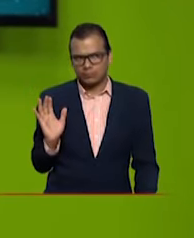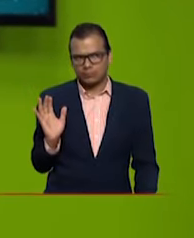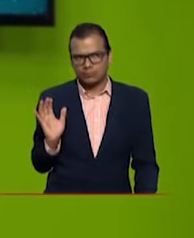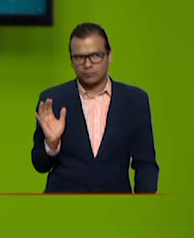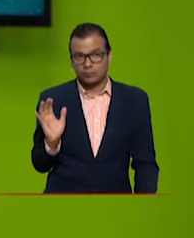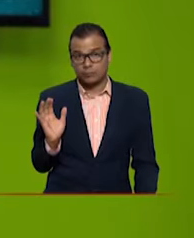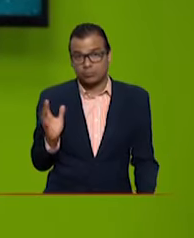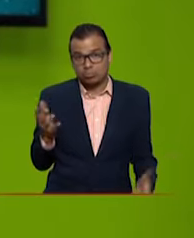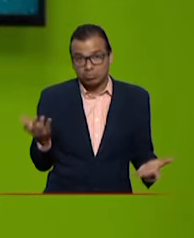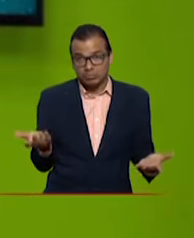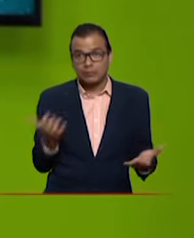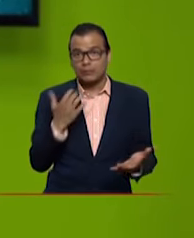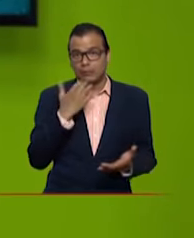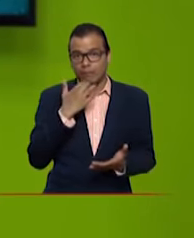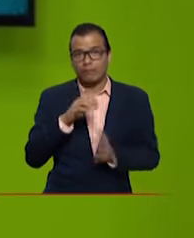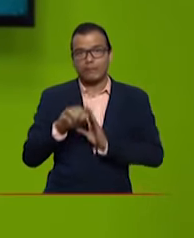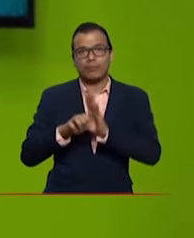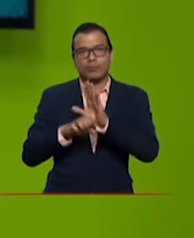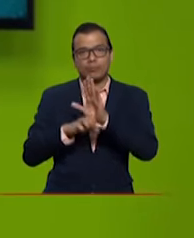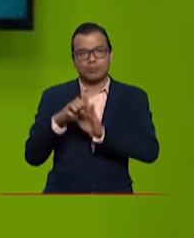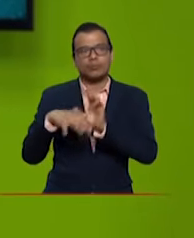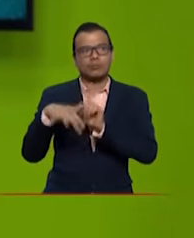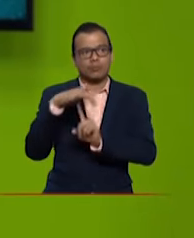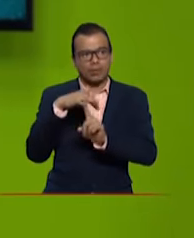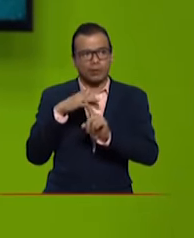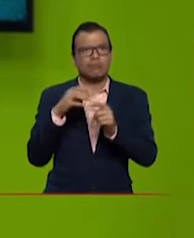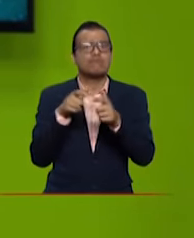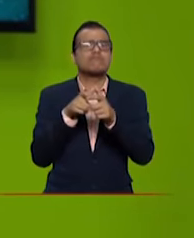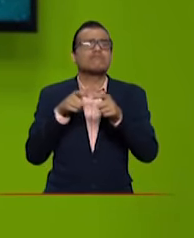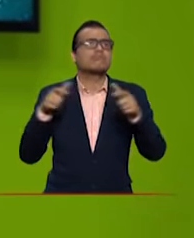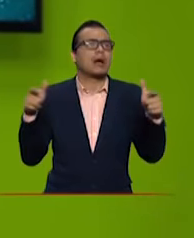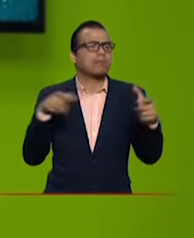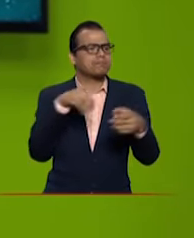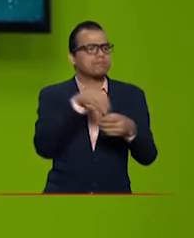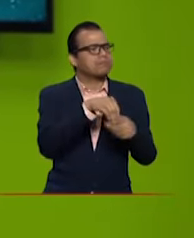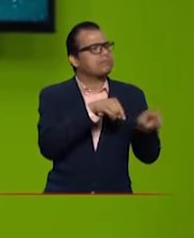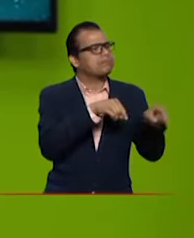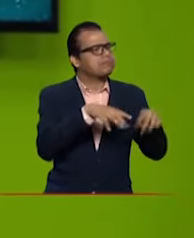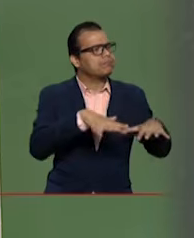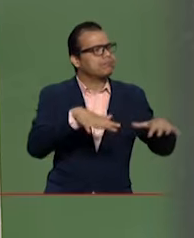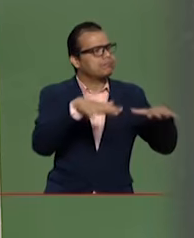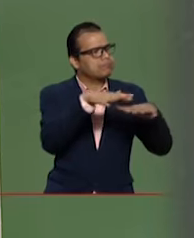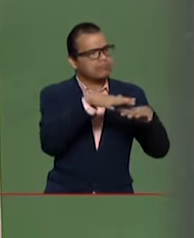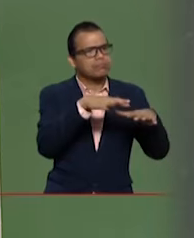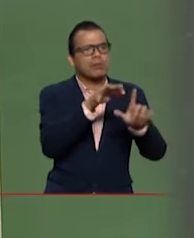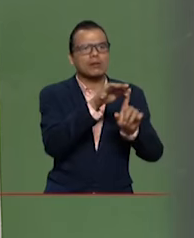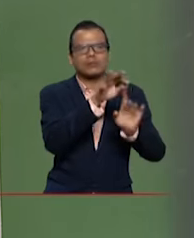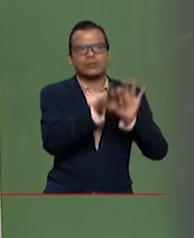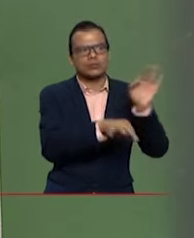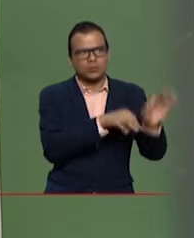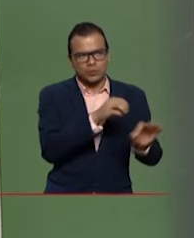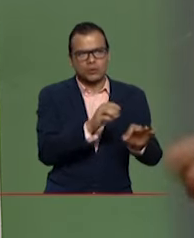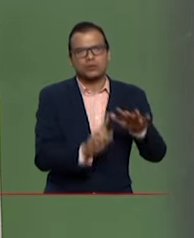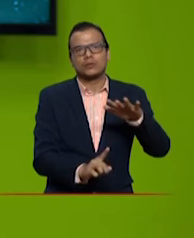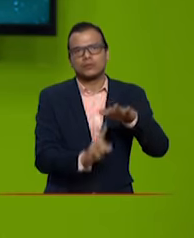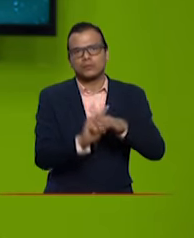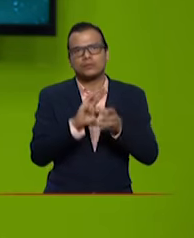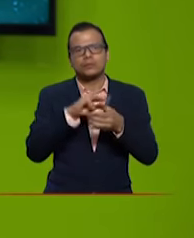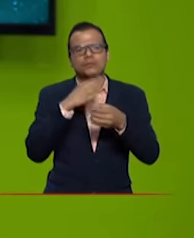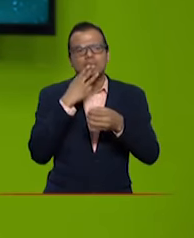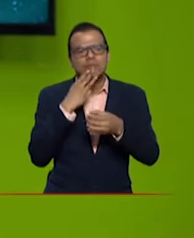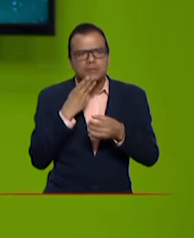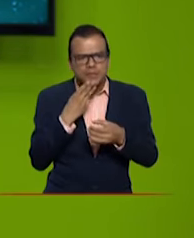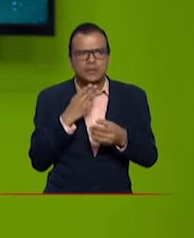verdes. Muchos de nuestros negocios verdes están en áreas protegidas, la gran mayoría de ellos. Y ellos ahí sacan mieles